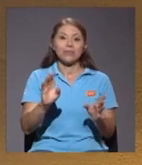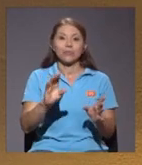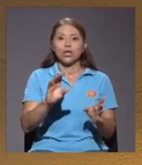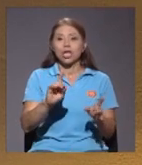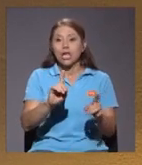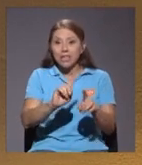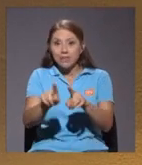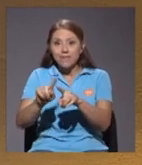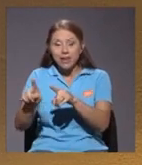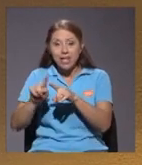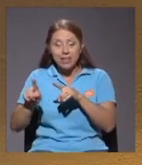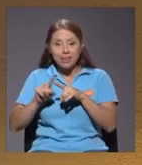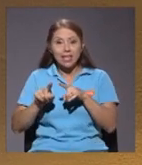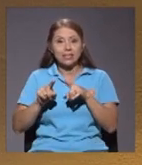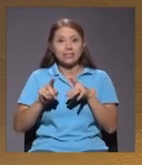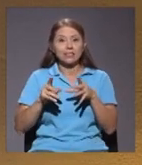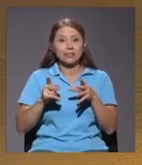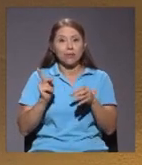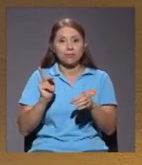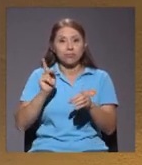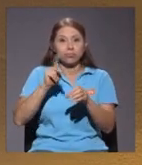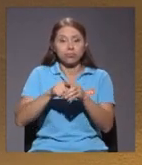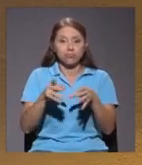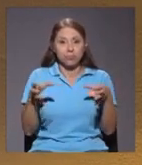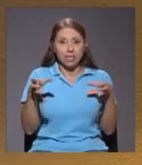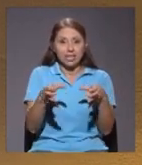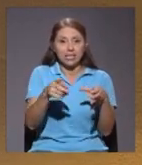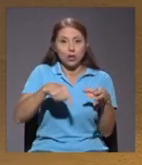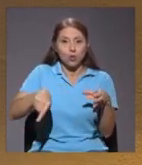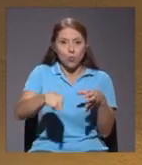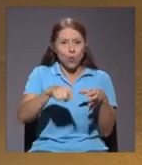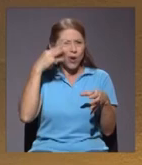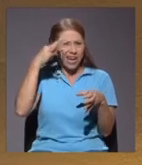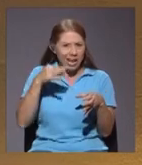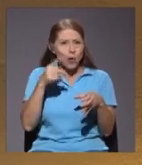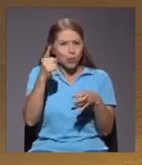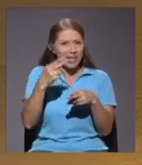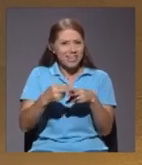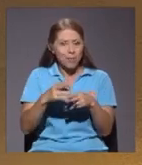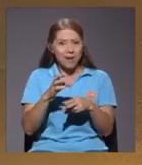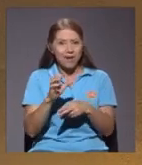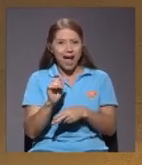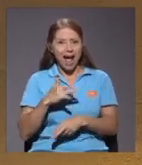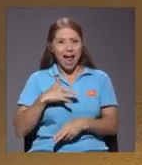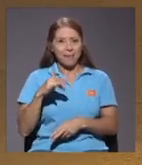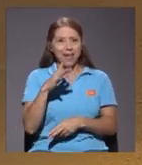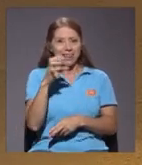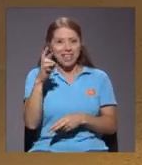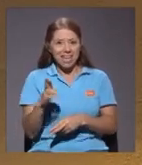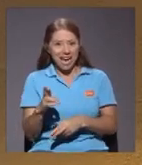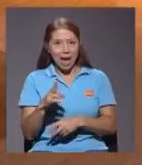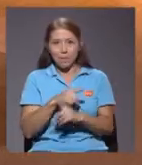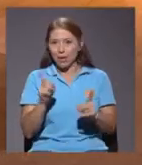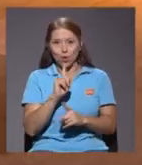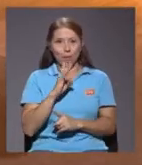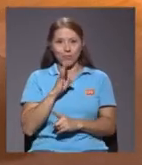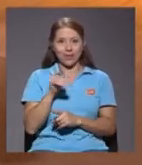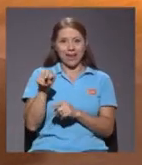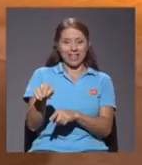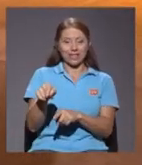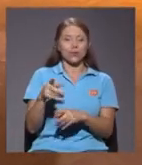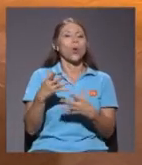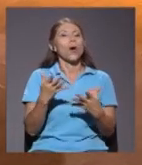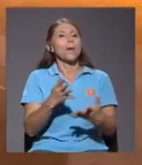grupo almaty creo que se llama una de ellas pero no vinimos a hablar una u otra cosa sino un